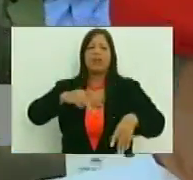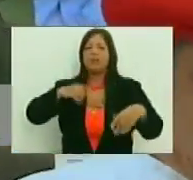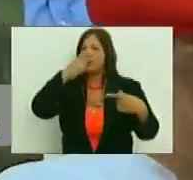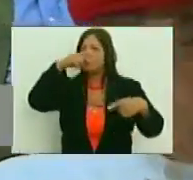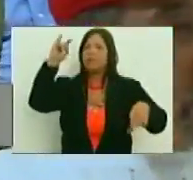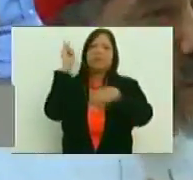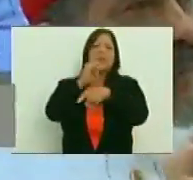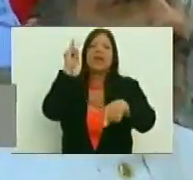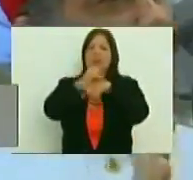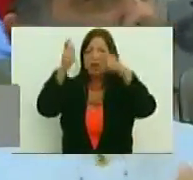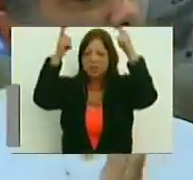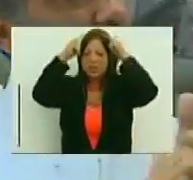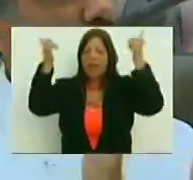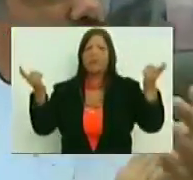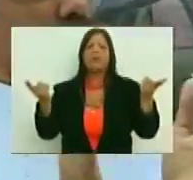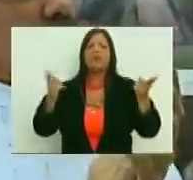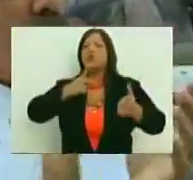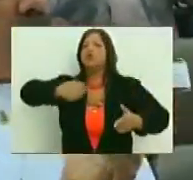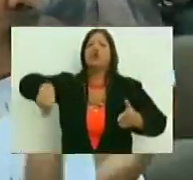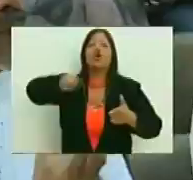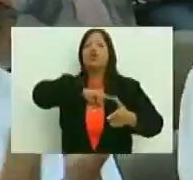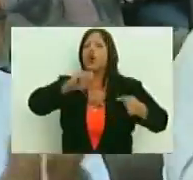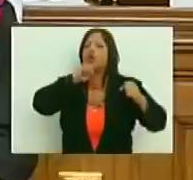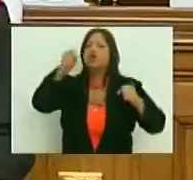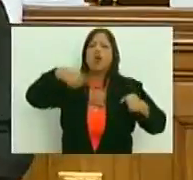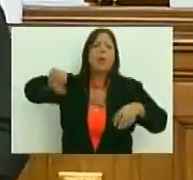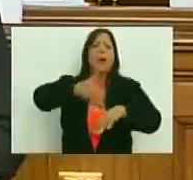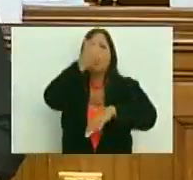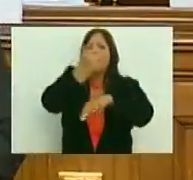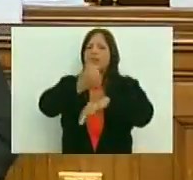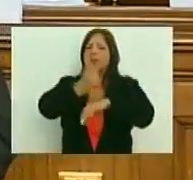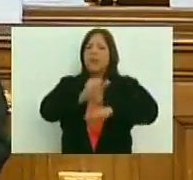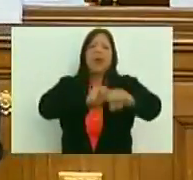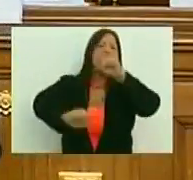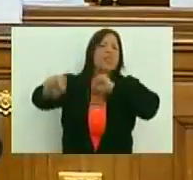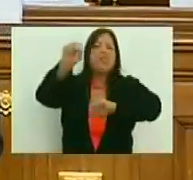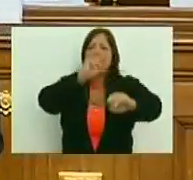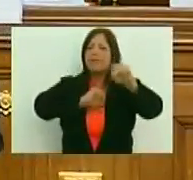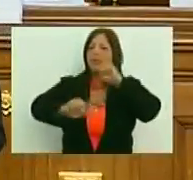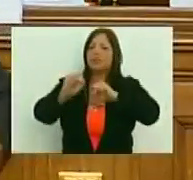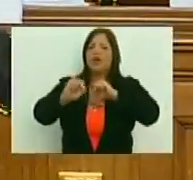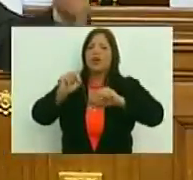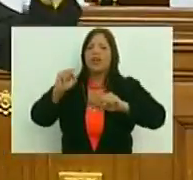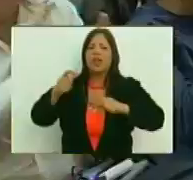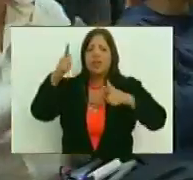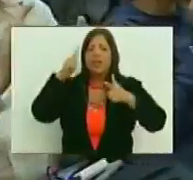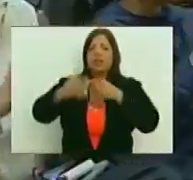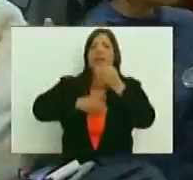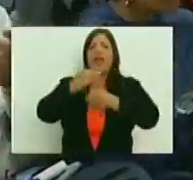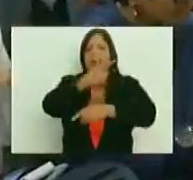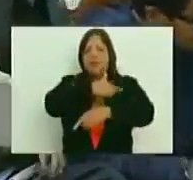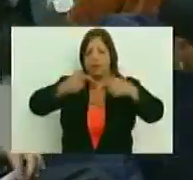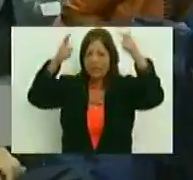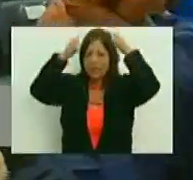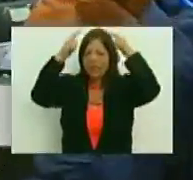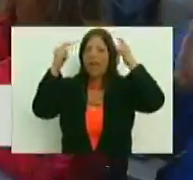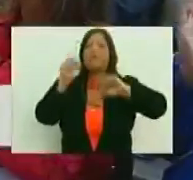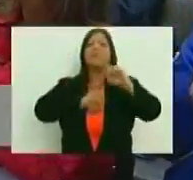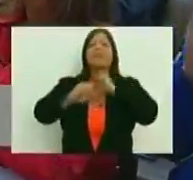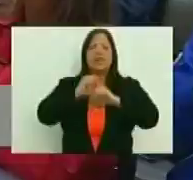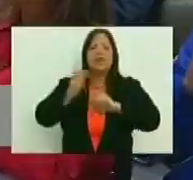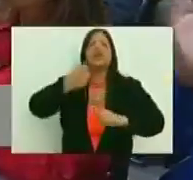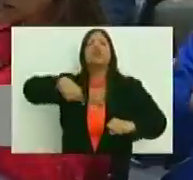sencillo. Nosotros somos los principales defensores delegado del comandante Hugo Chávez